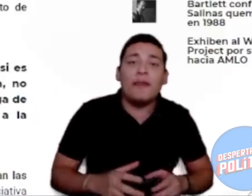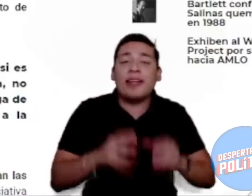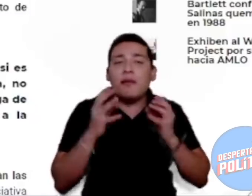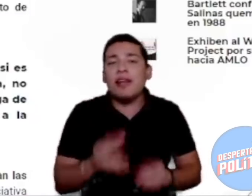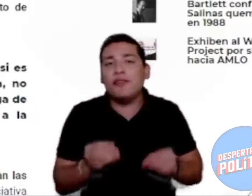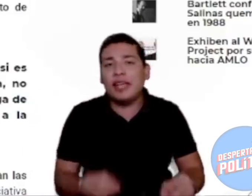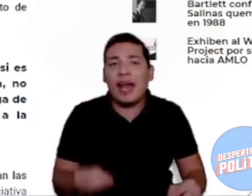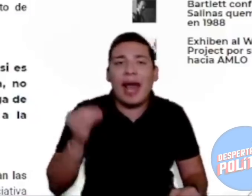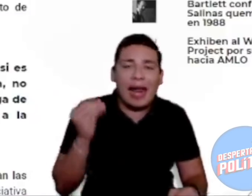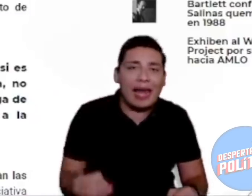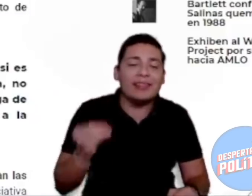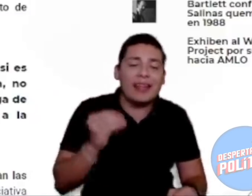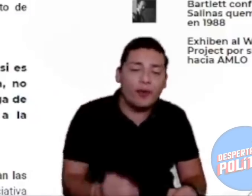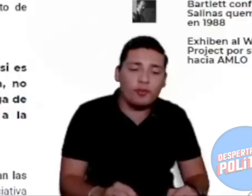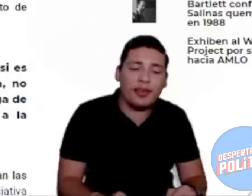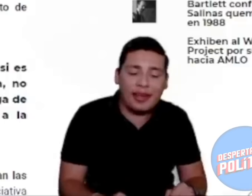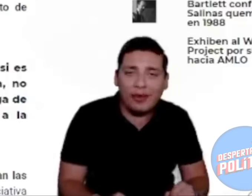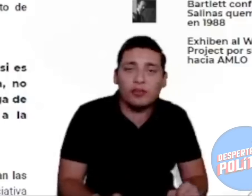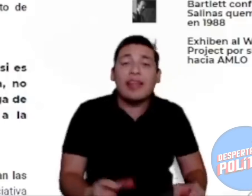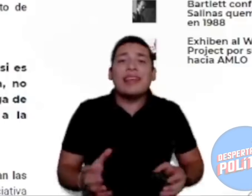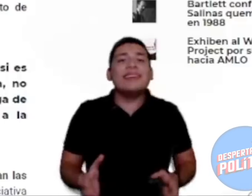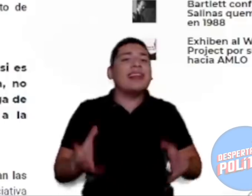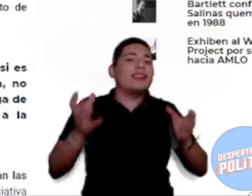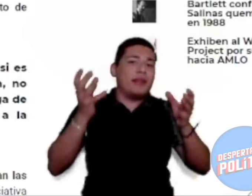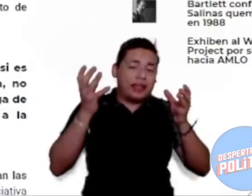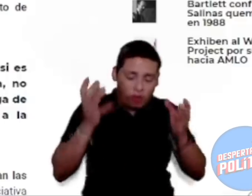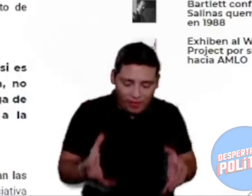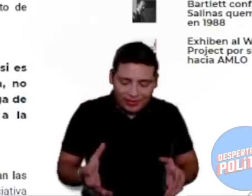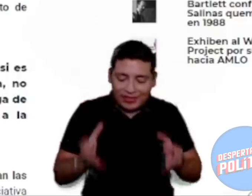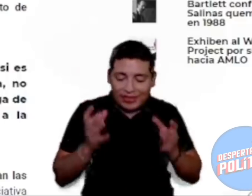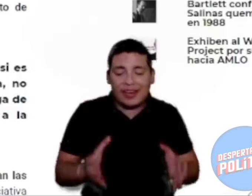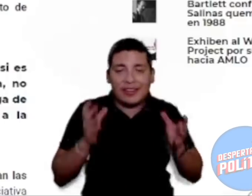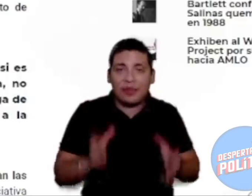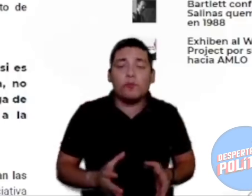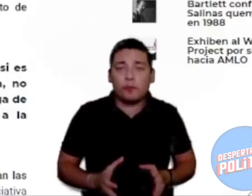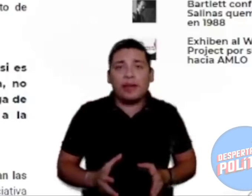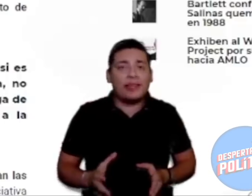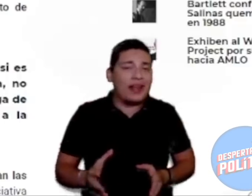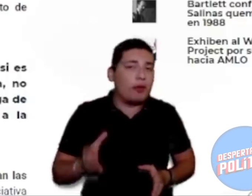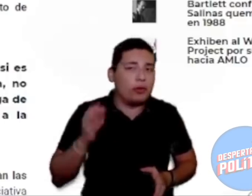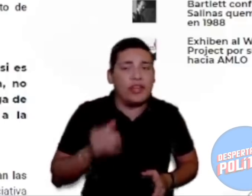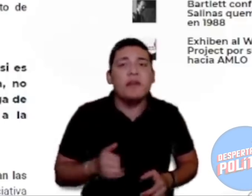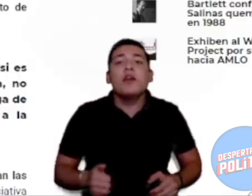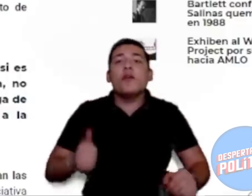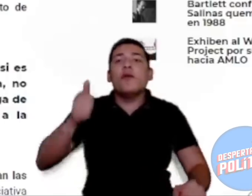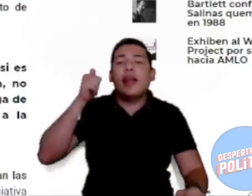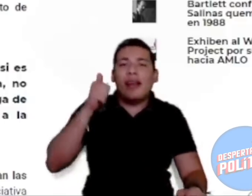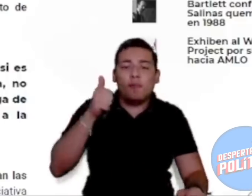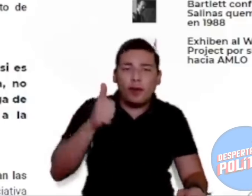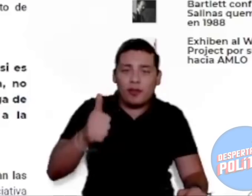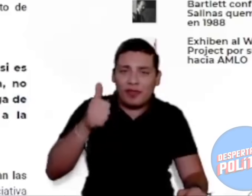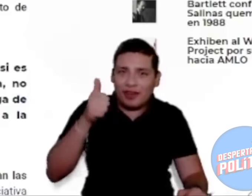estrategia que beneficiará a las y los mexicanos. Y es que las megasobras que se están realizando por parte de la 4T, como